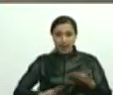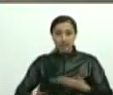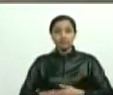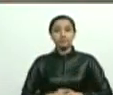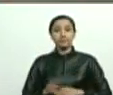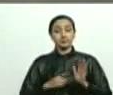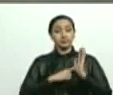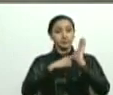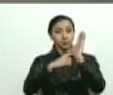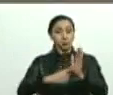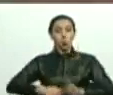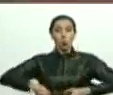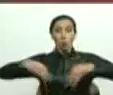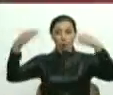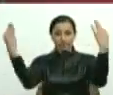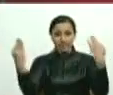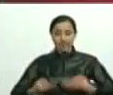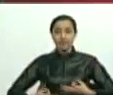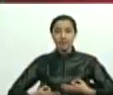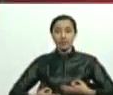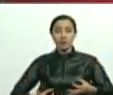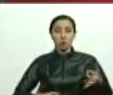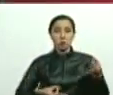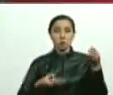presentamos como documento